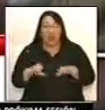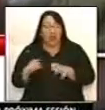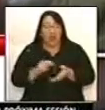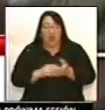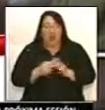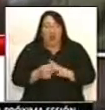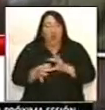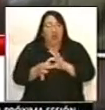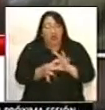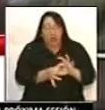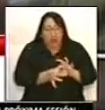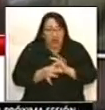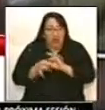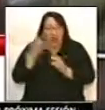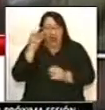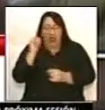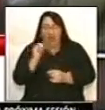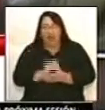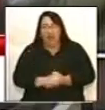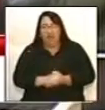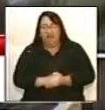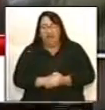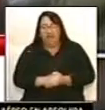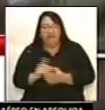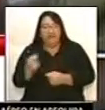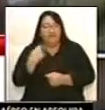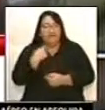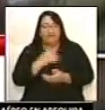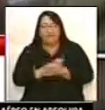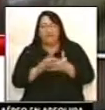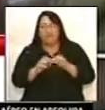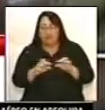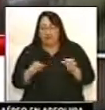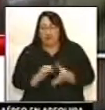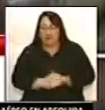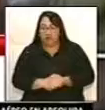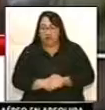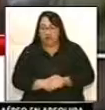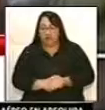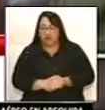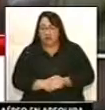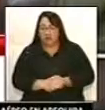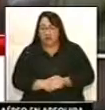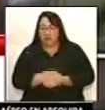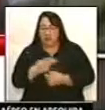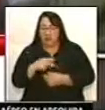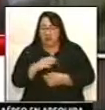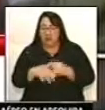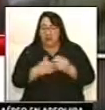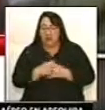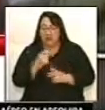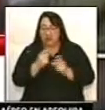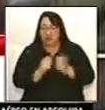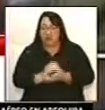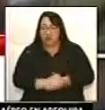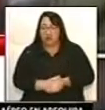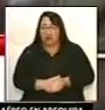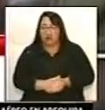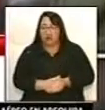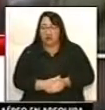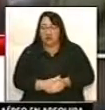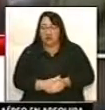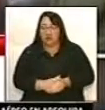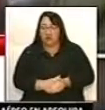es unificar criterios, no perjudicar a la población ni a las personas que podrían